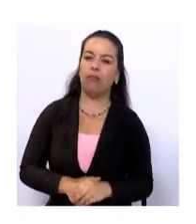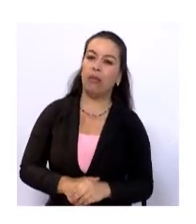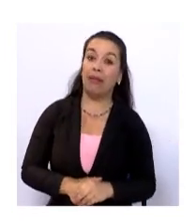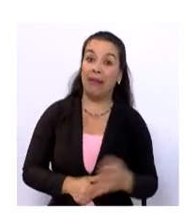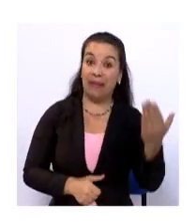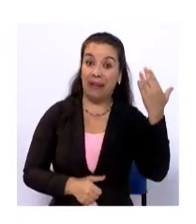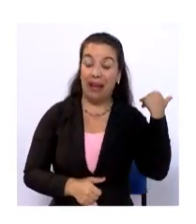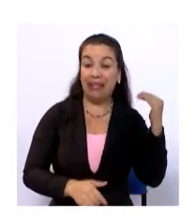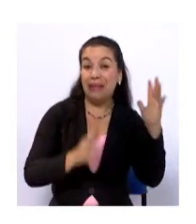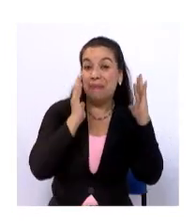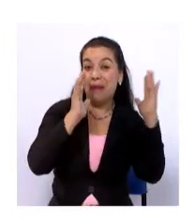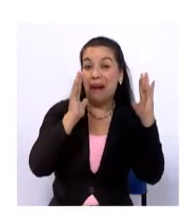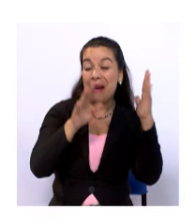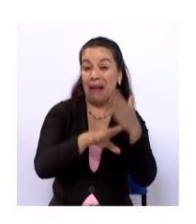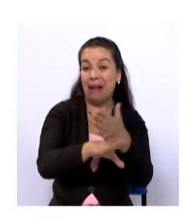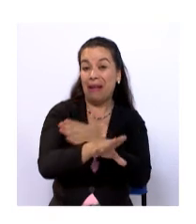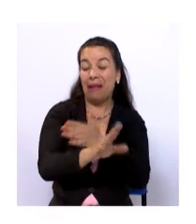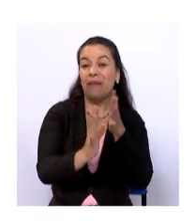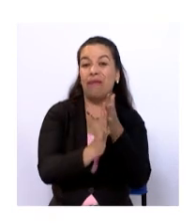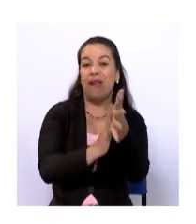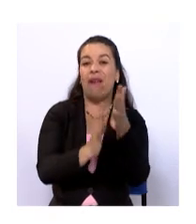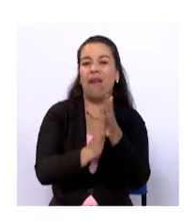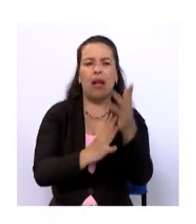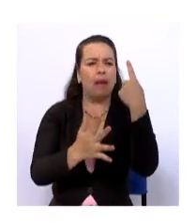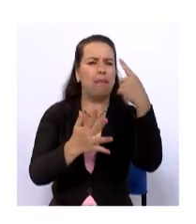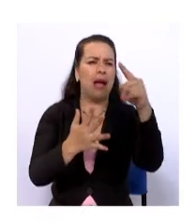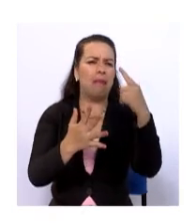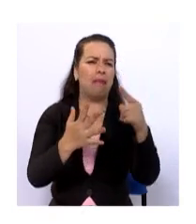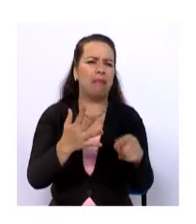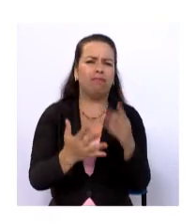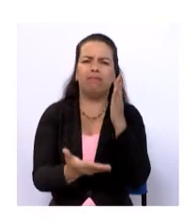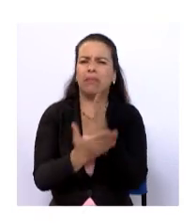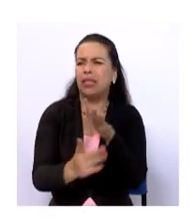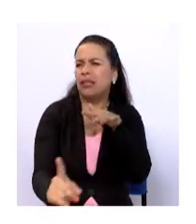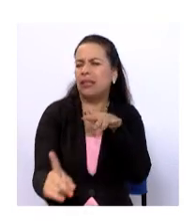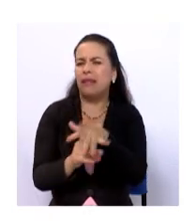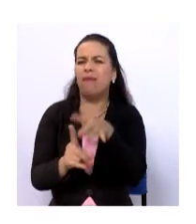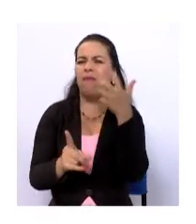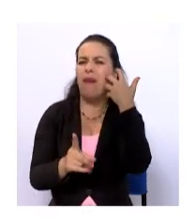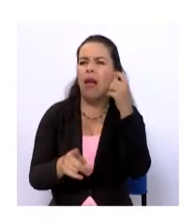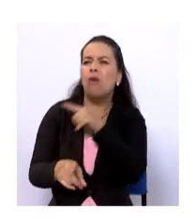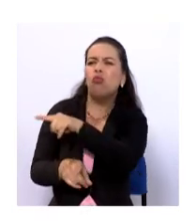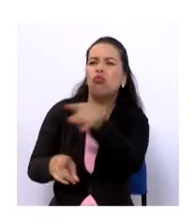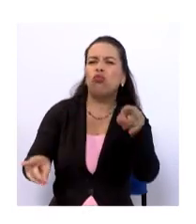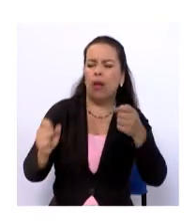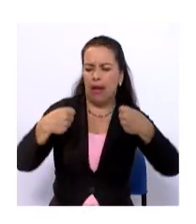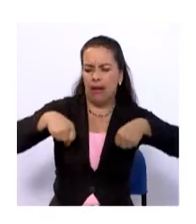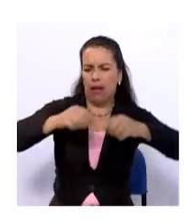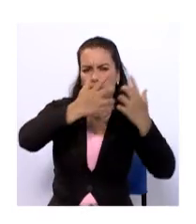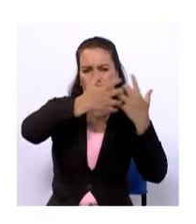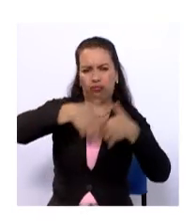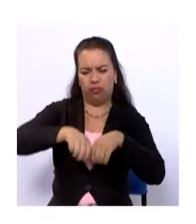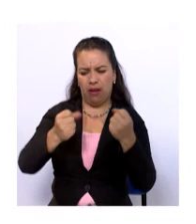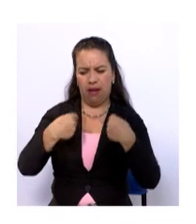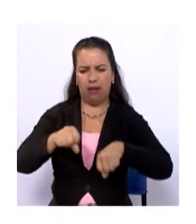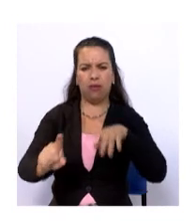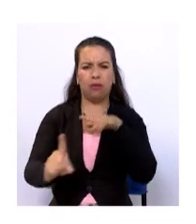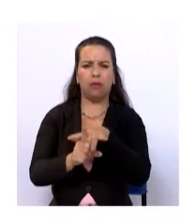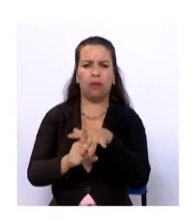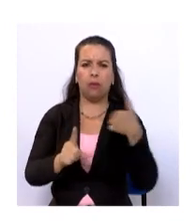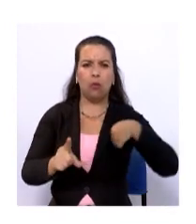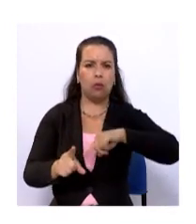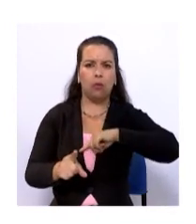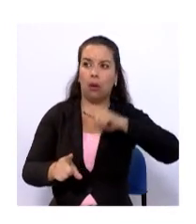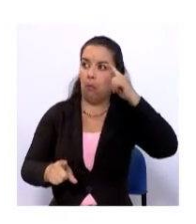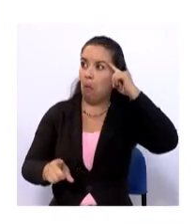de cámaras hay muchas hay muchas patologías que afectan las estructuras articulares y que nosotros no tenemos